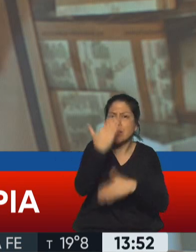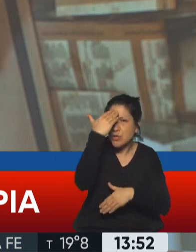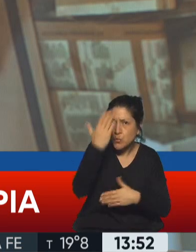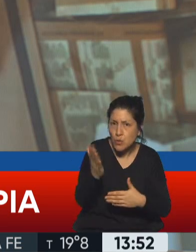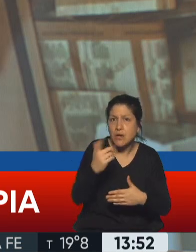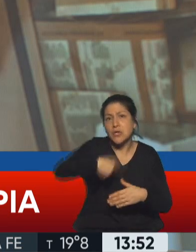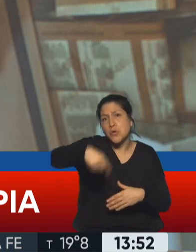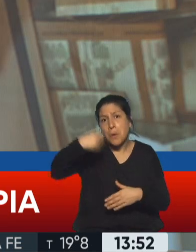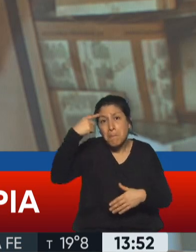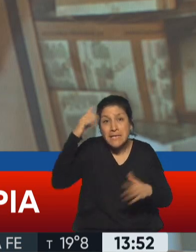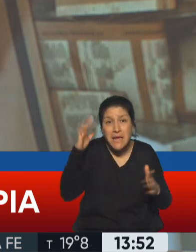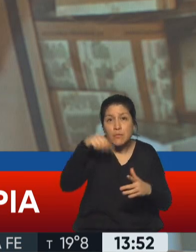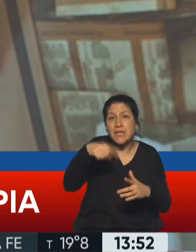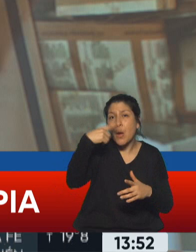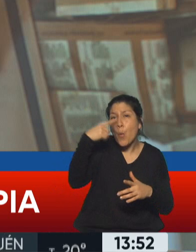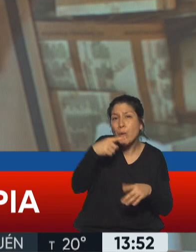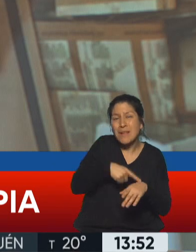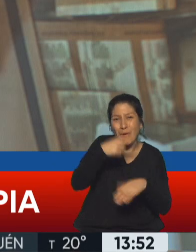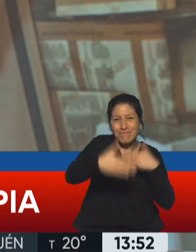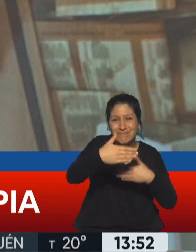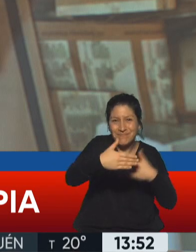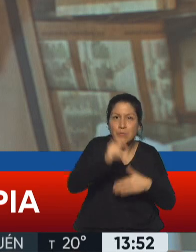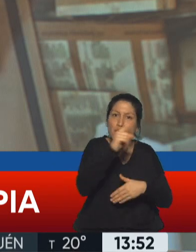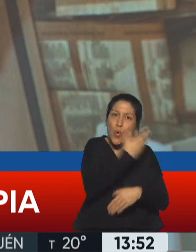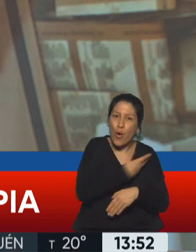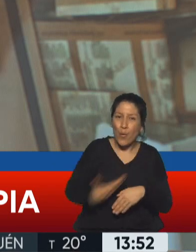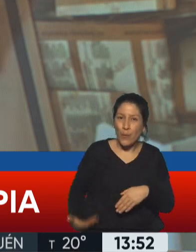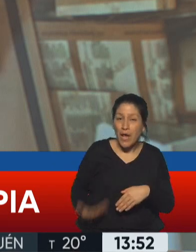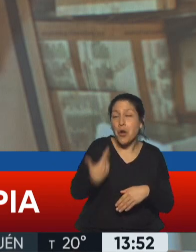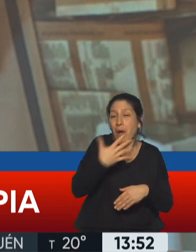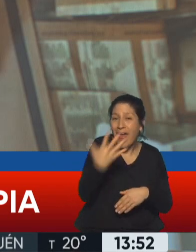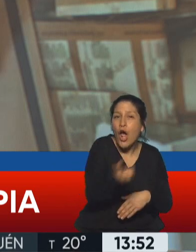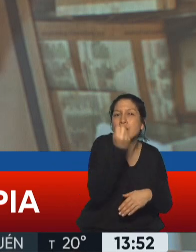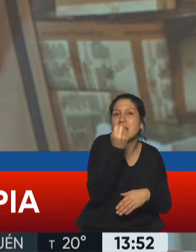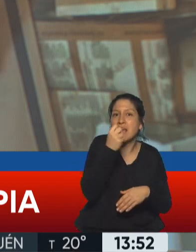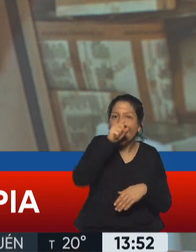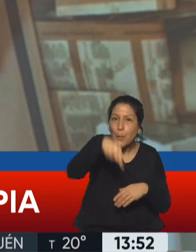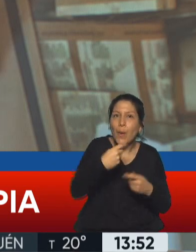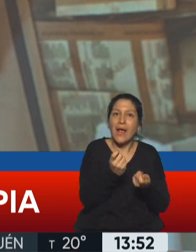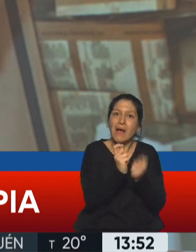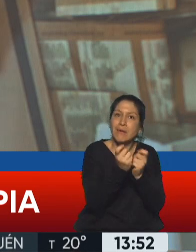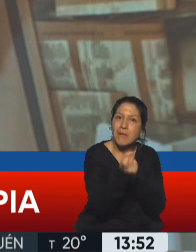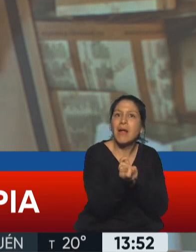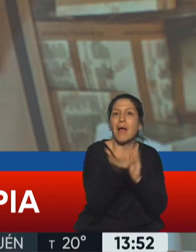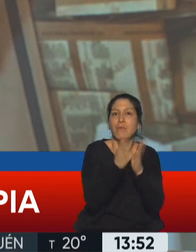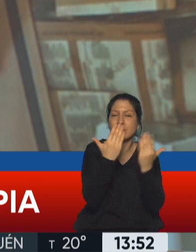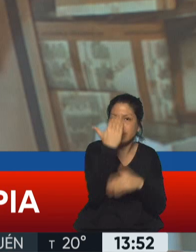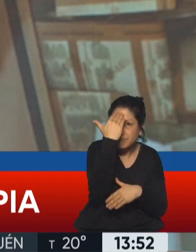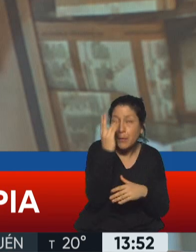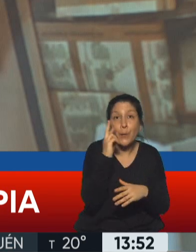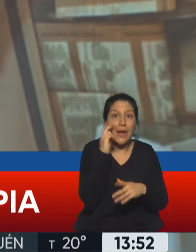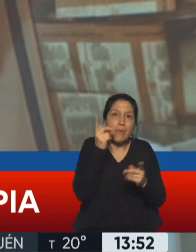que tal vez en este último tramo del gobierno pueda llegar a suceder en México. Bueno, veremos también cuál